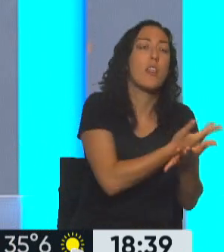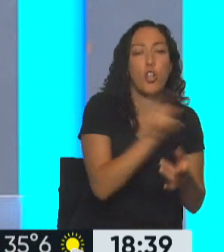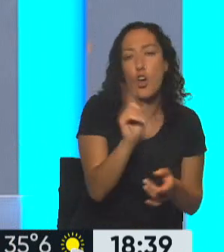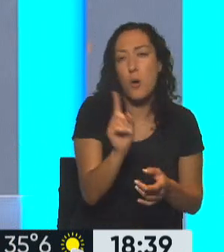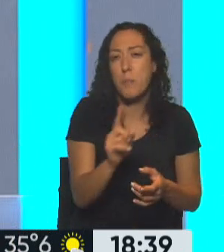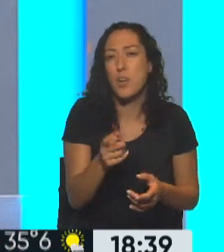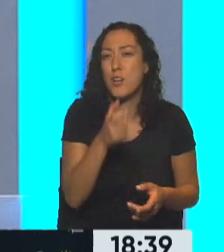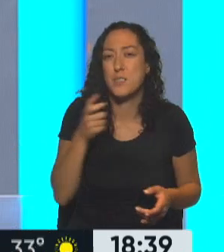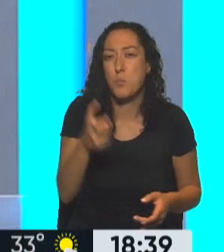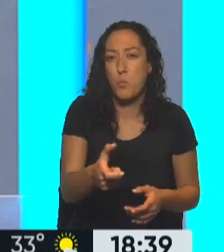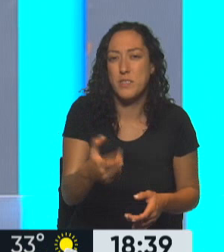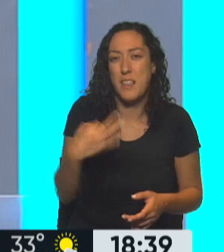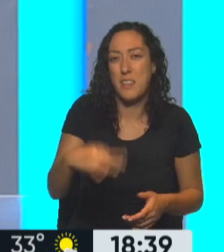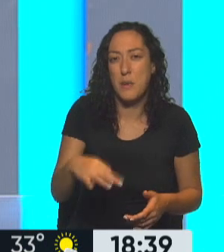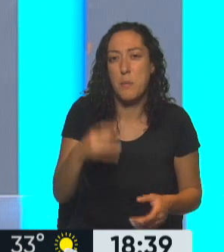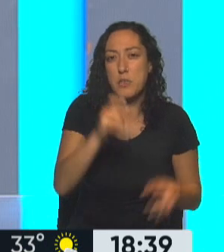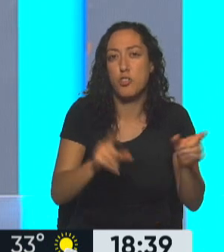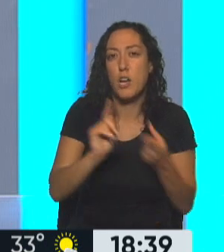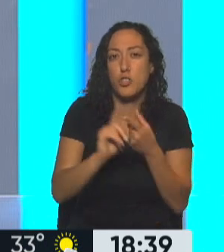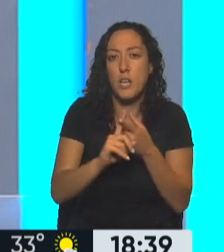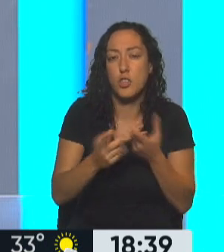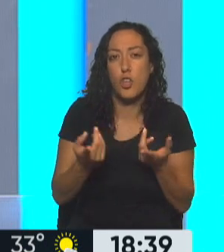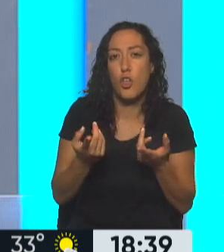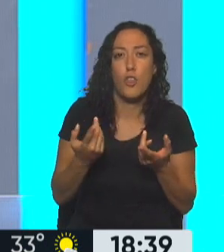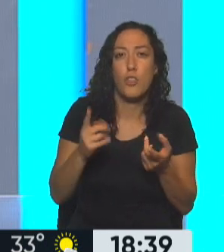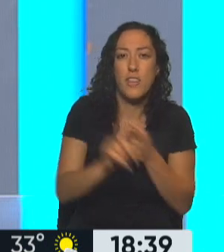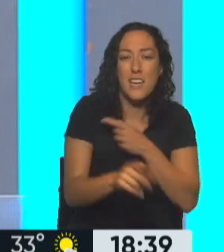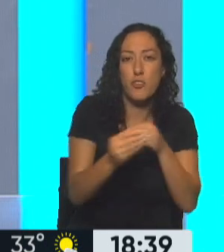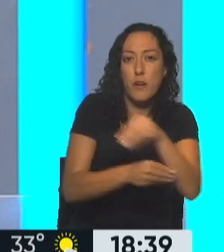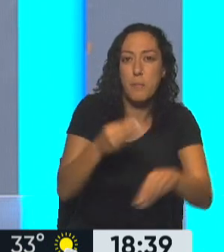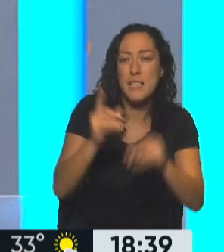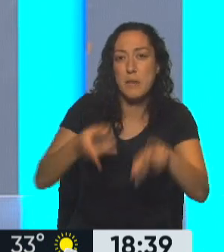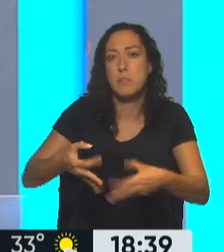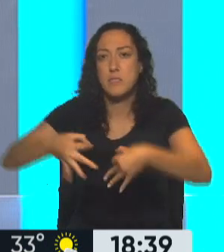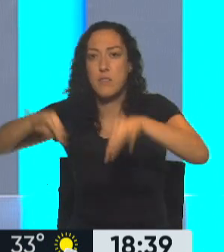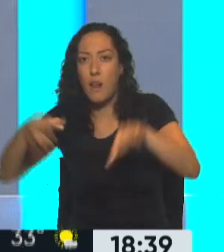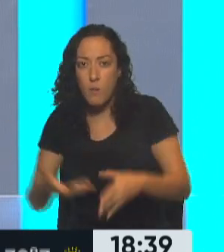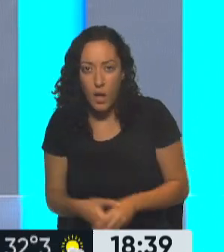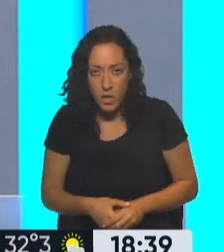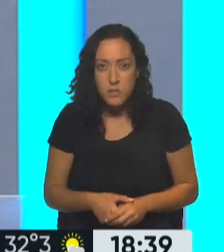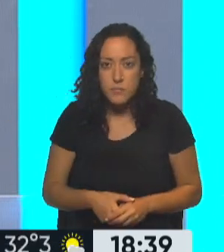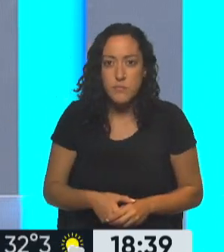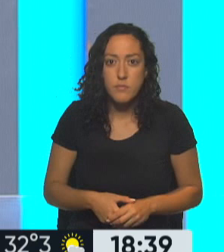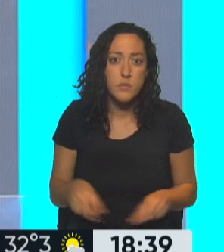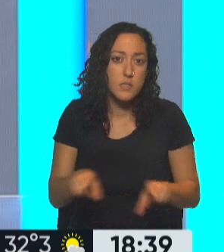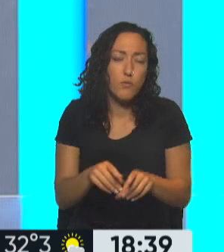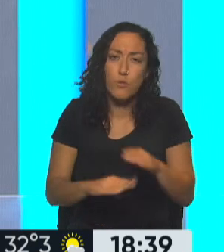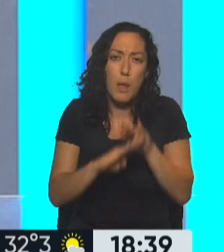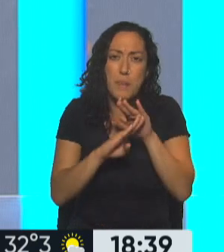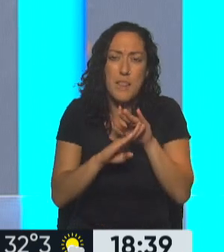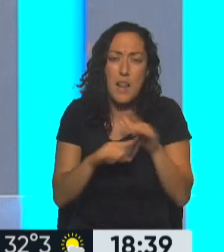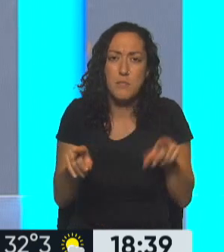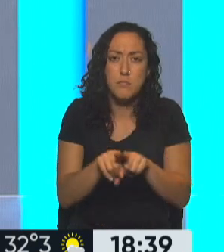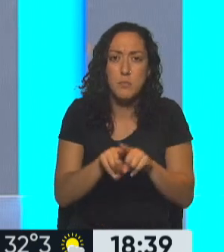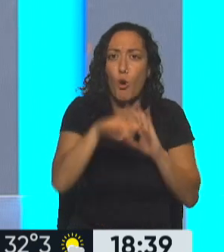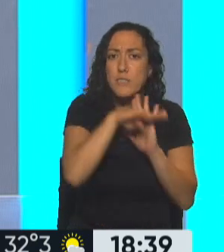una respuesta para los deudos directos y los sobrevivientes, porque es imprescindible que así sea, tan imprescindible como dijimos hoy, que los